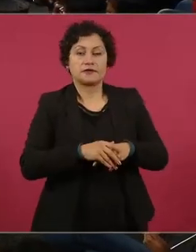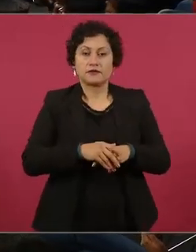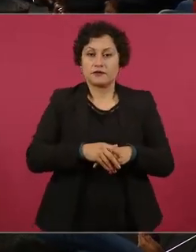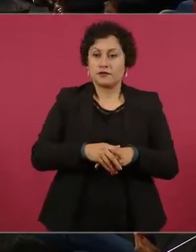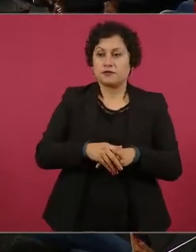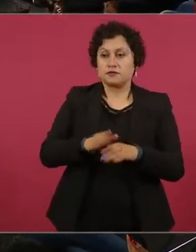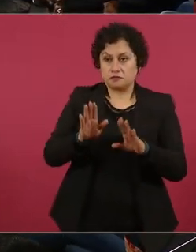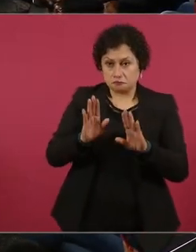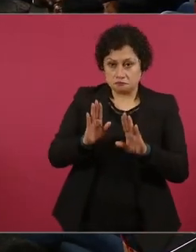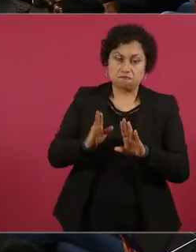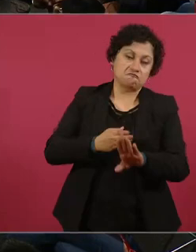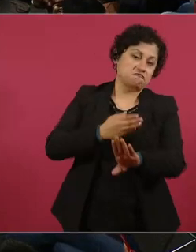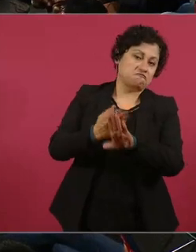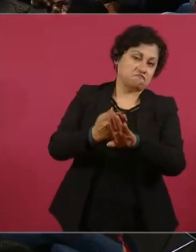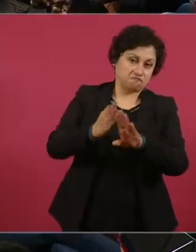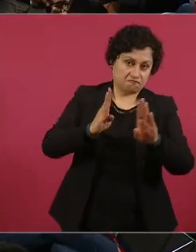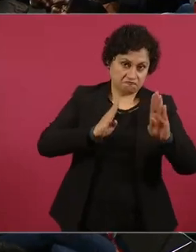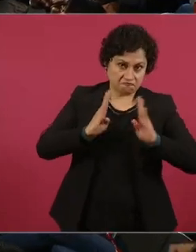a esperar con el Ejército.